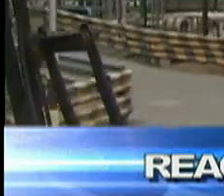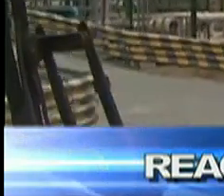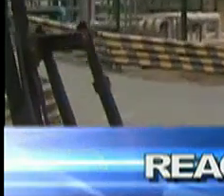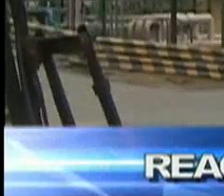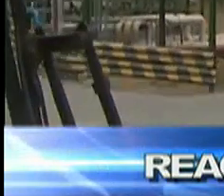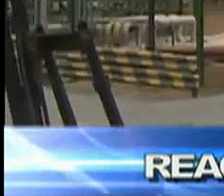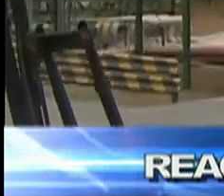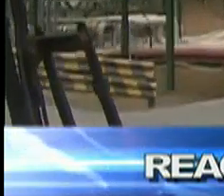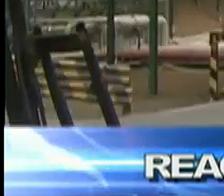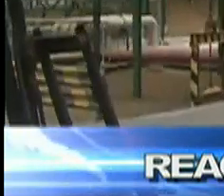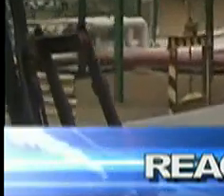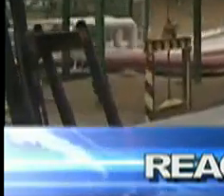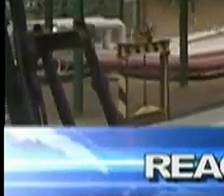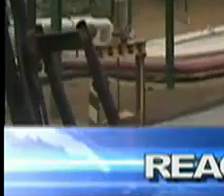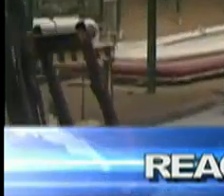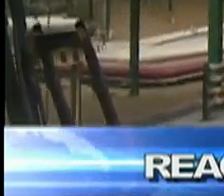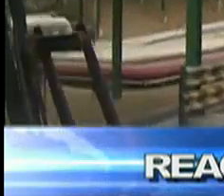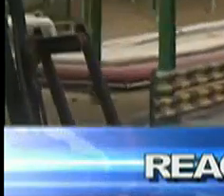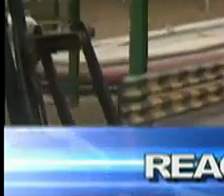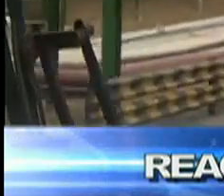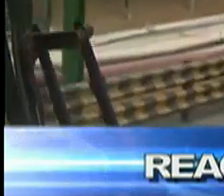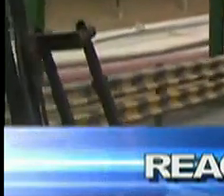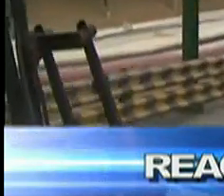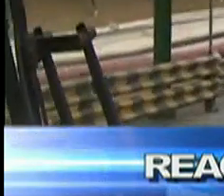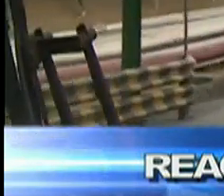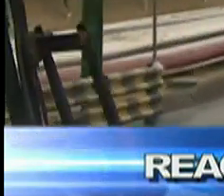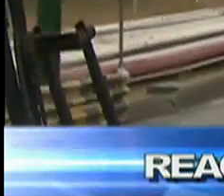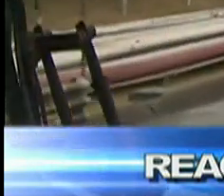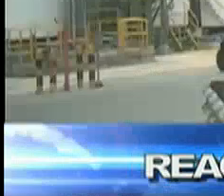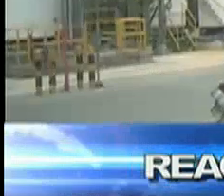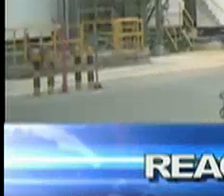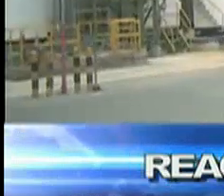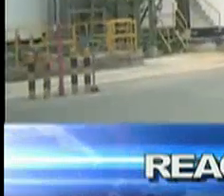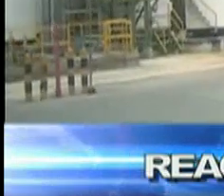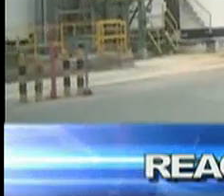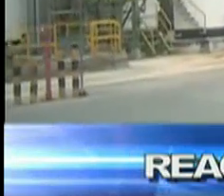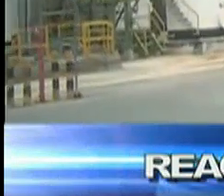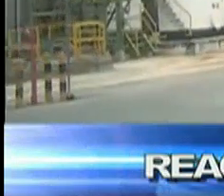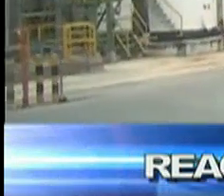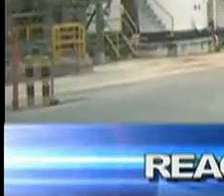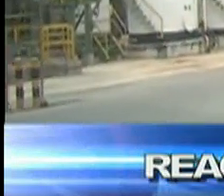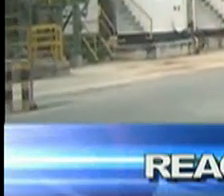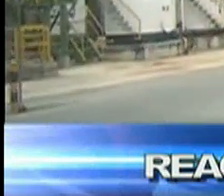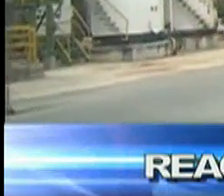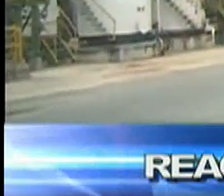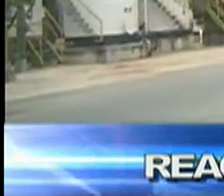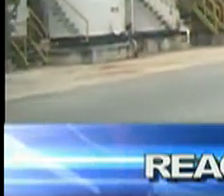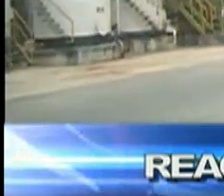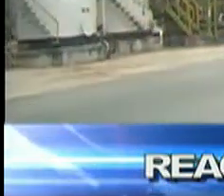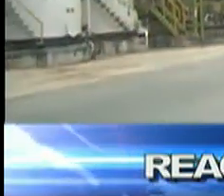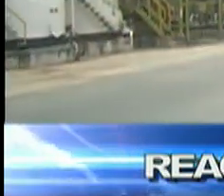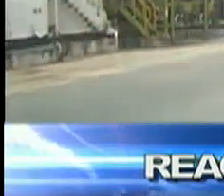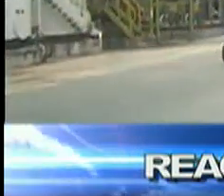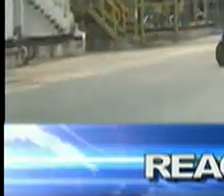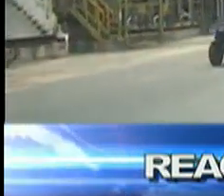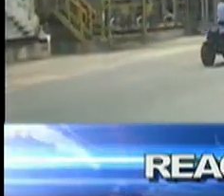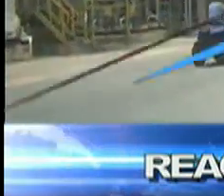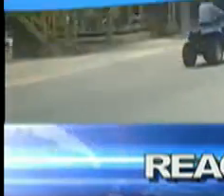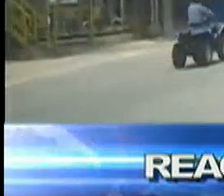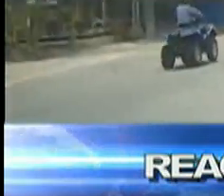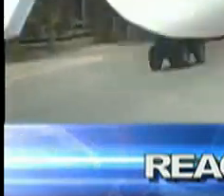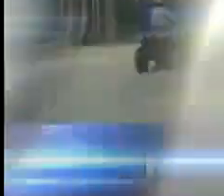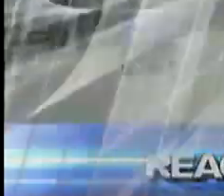La oposición anuncia acciones en contra de quienes estaban al frente del proyecto.